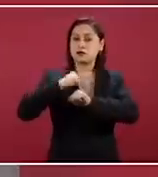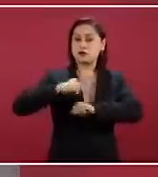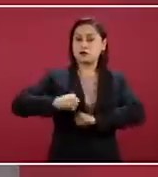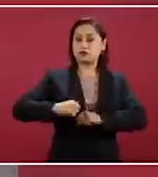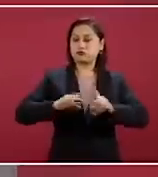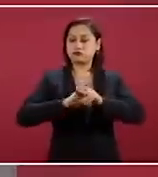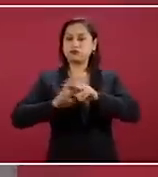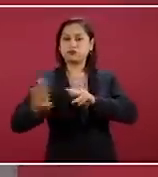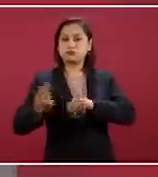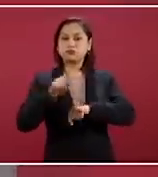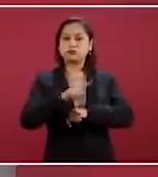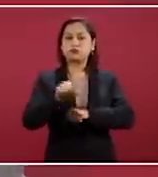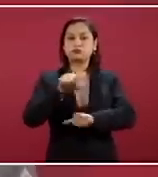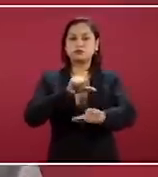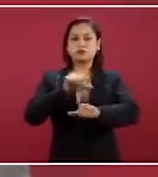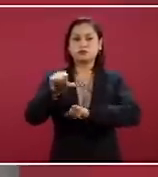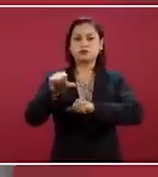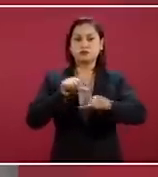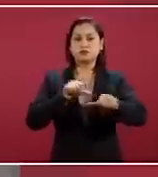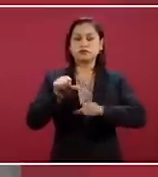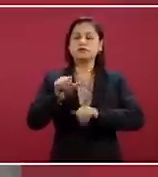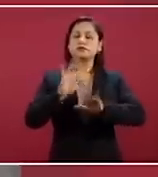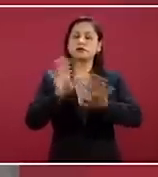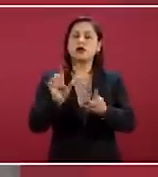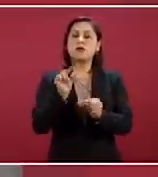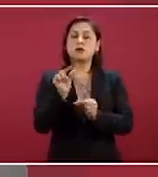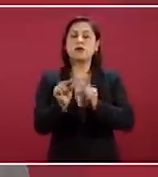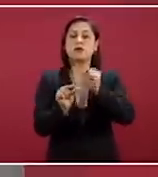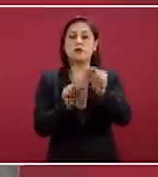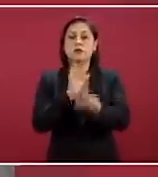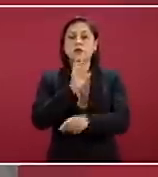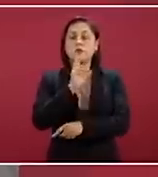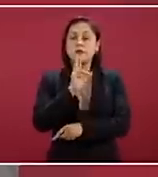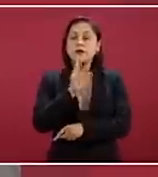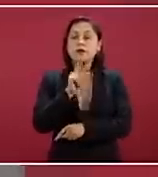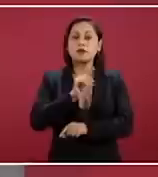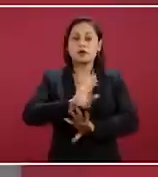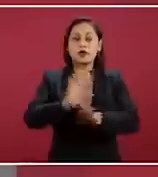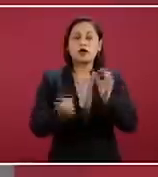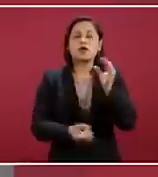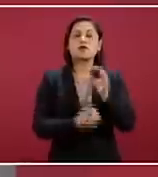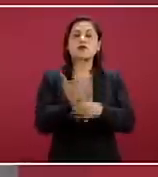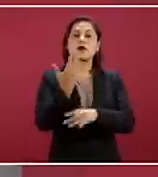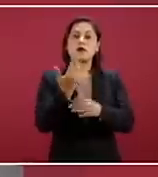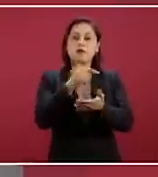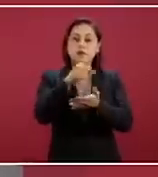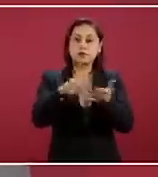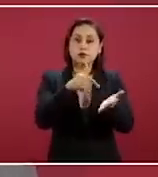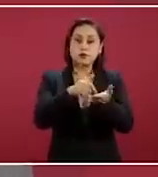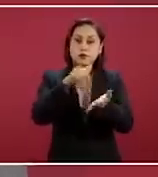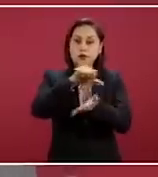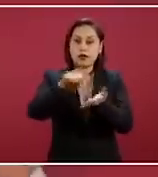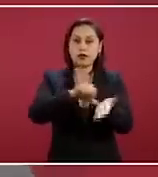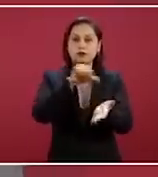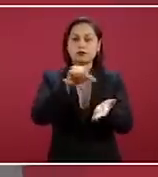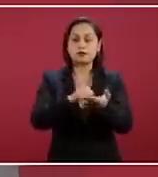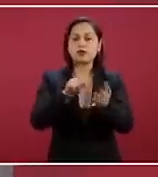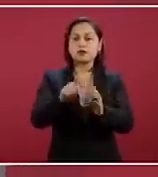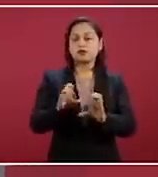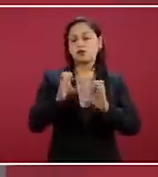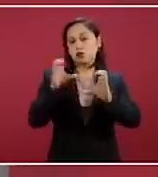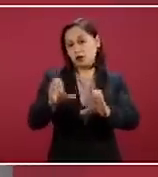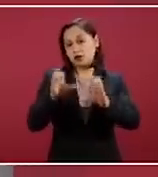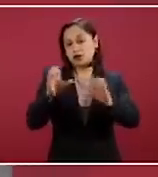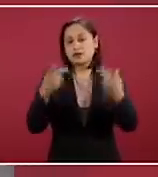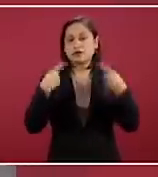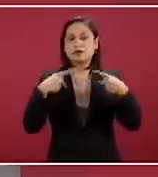se ha ido mejorando. Se han abierto más kioscos, se está tratando de que a los migrantes turistas regulares que llegan al